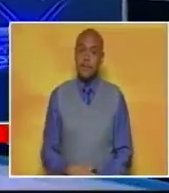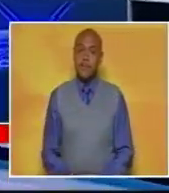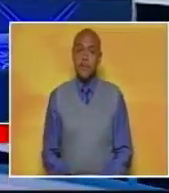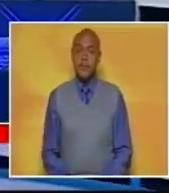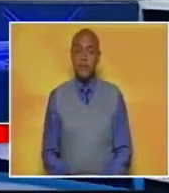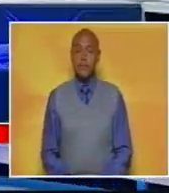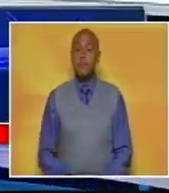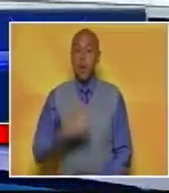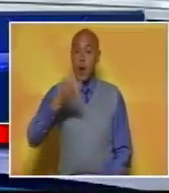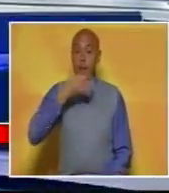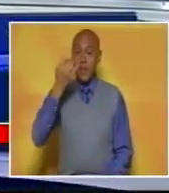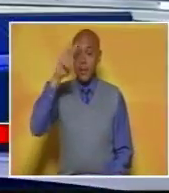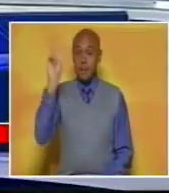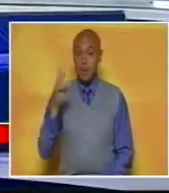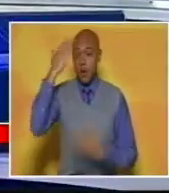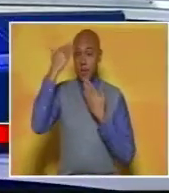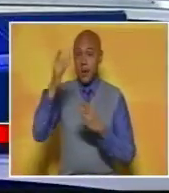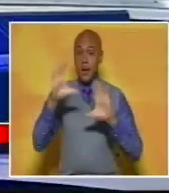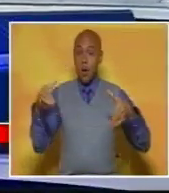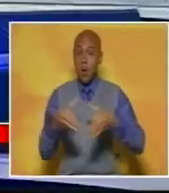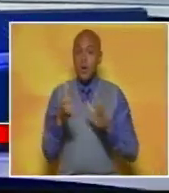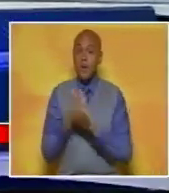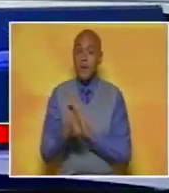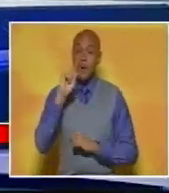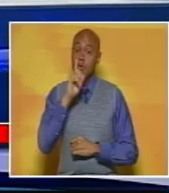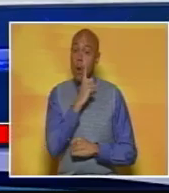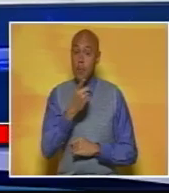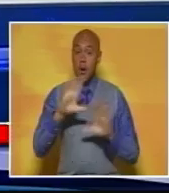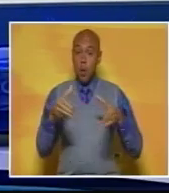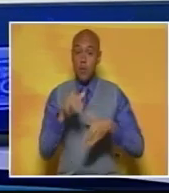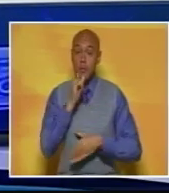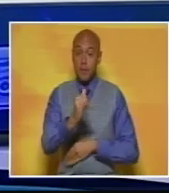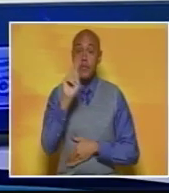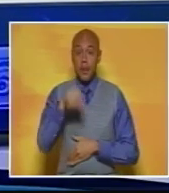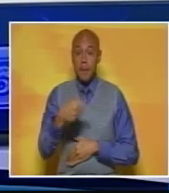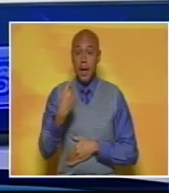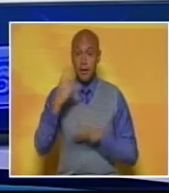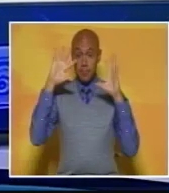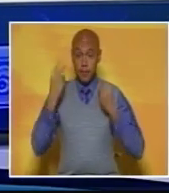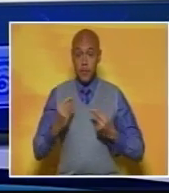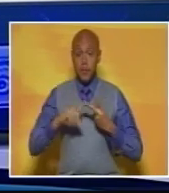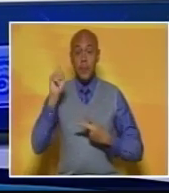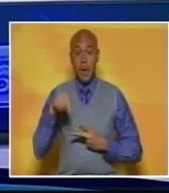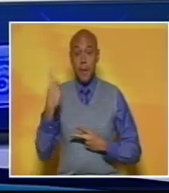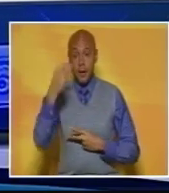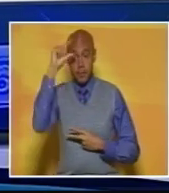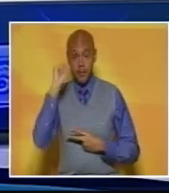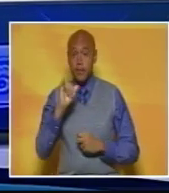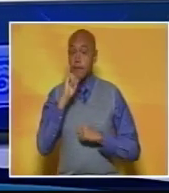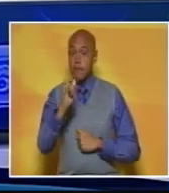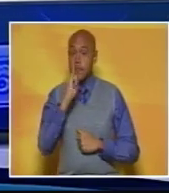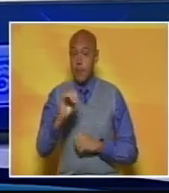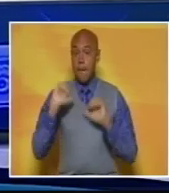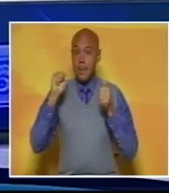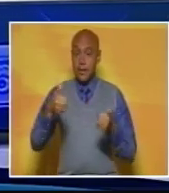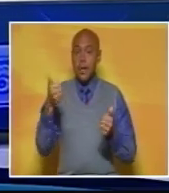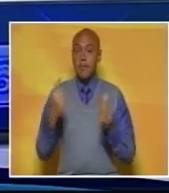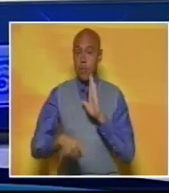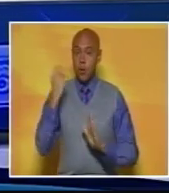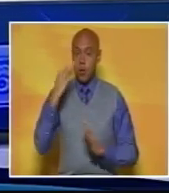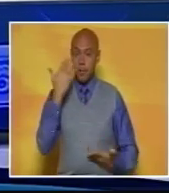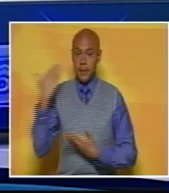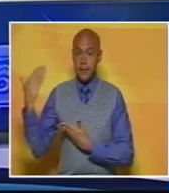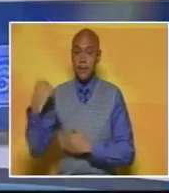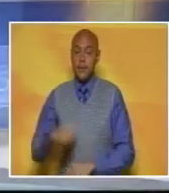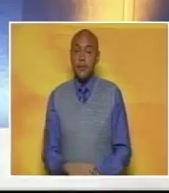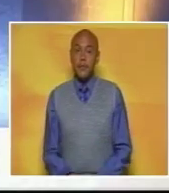Venevisión. Muy buenas tardes, Venezuela. Les saludamos en nombre de todo nuestro equipo, Milagro Zambrano y esta servidora Endrina Yepes. Comenzamos a revisar las informaciones y lo vamos a hacer